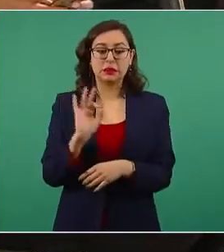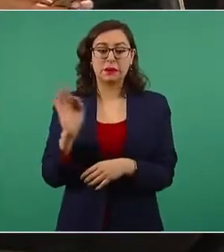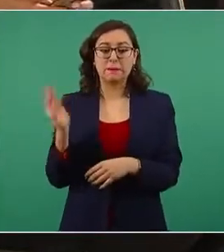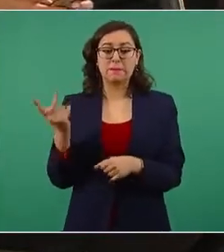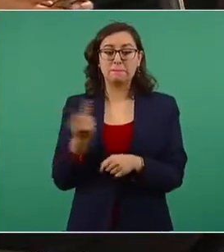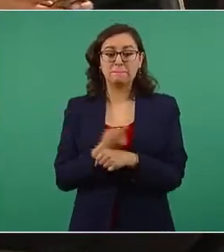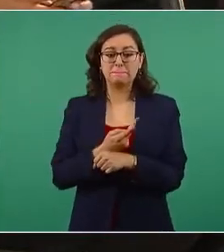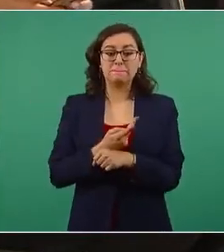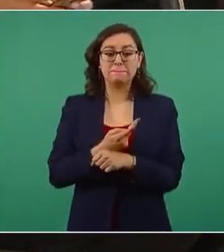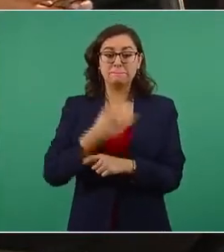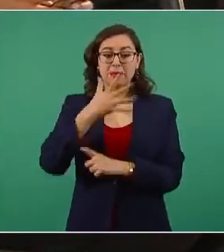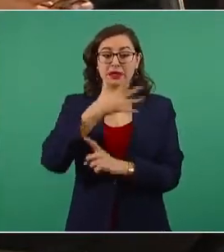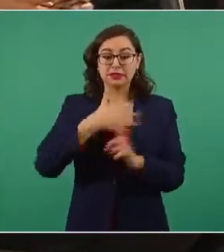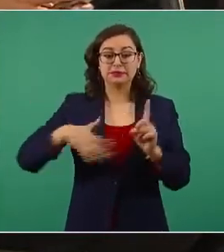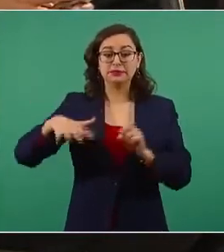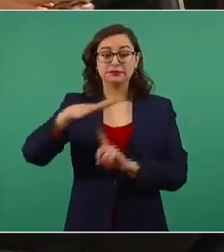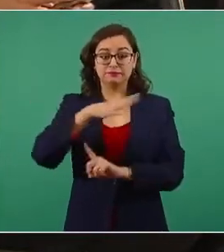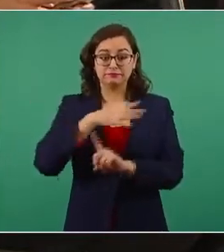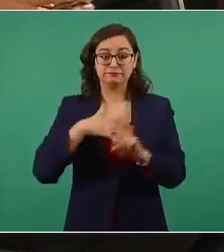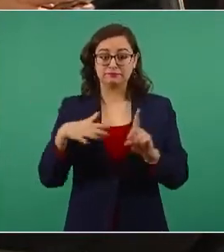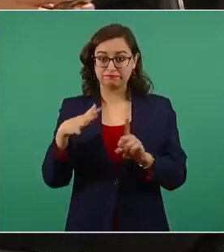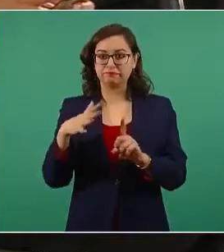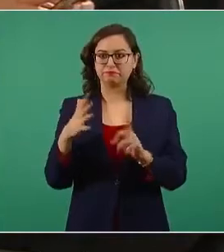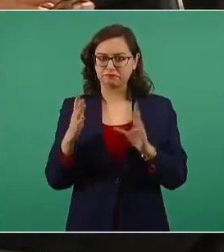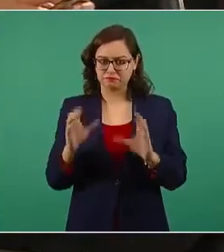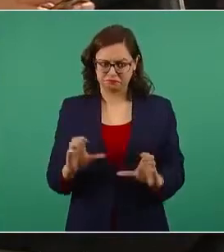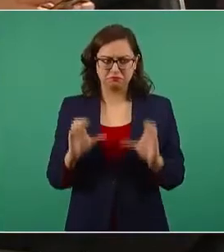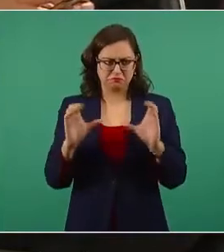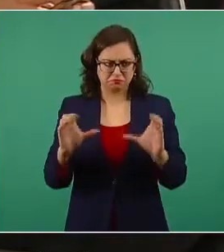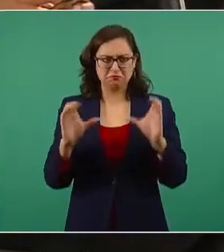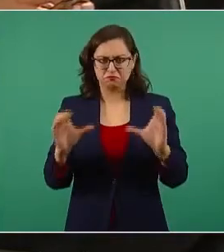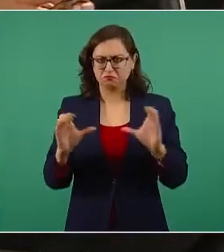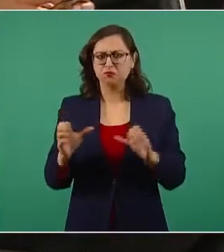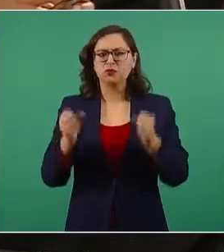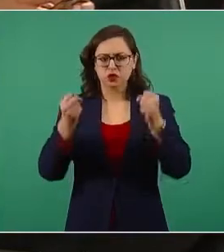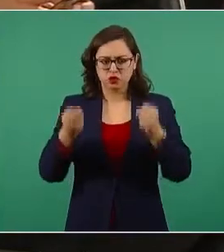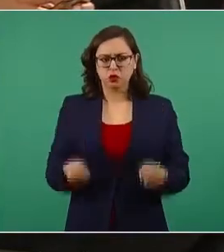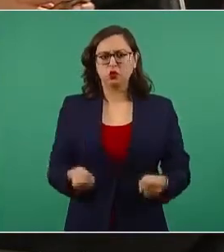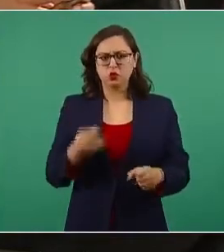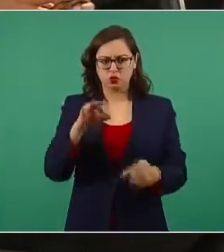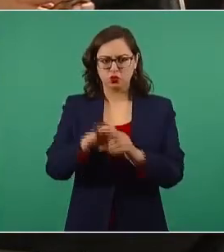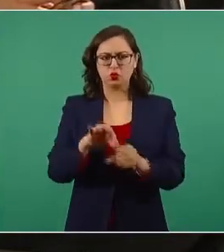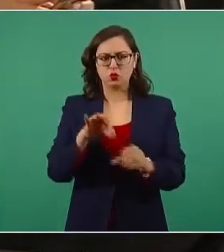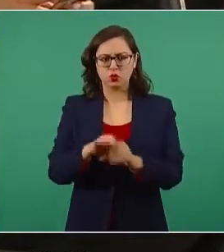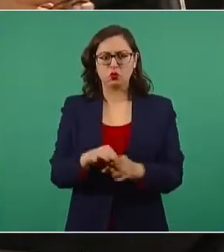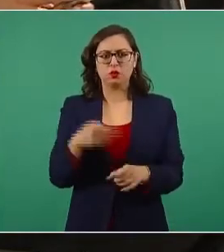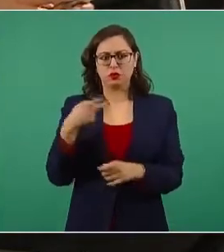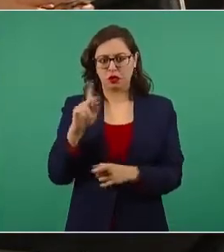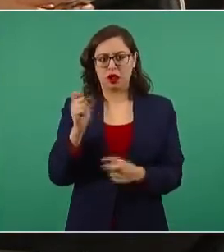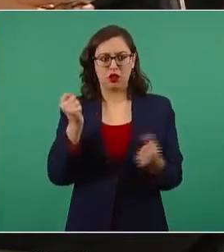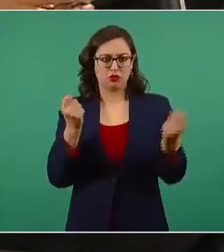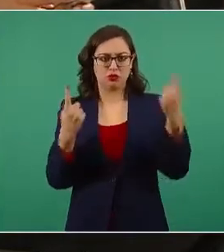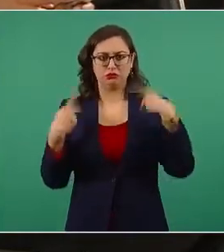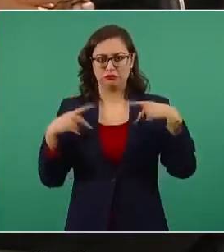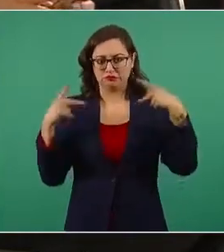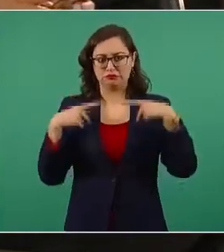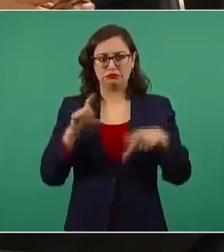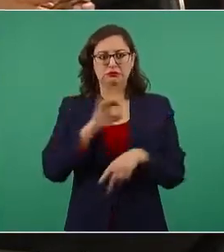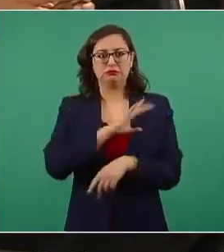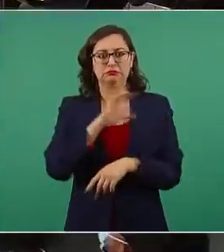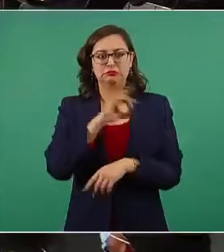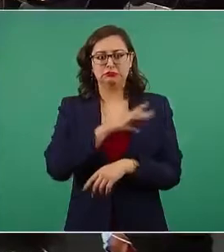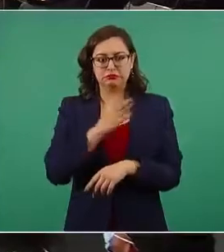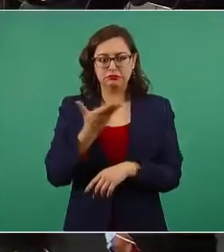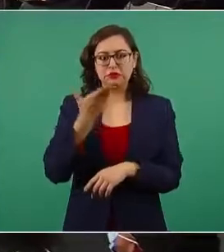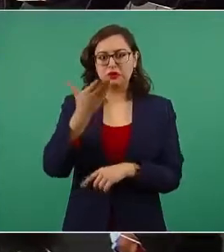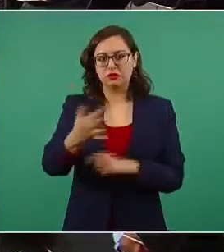redundancia, dadas las condiciones para que esto sea de una forma segura para los ciudadanos, pero todavía existe cierto temor? ¿Qué le diría